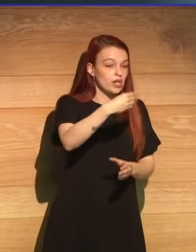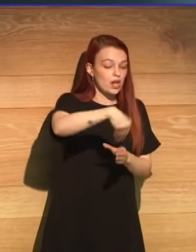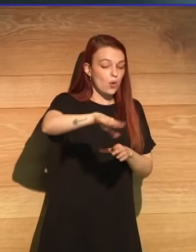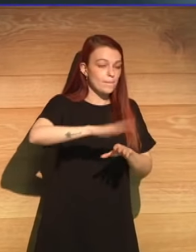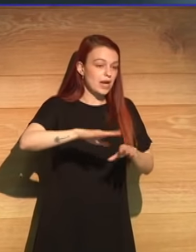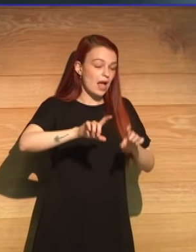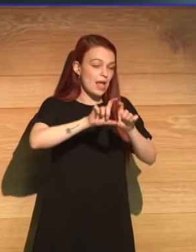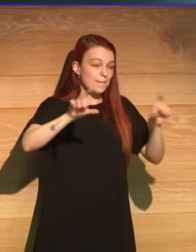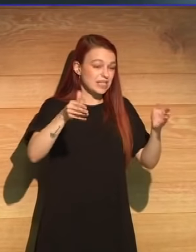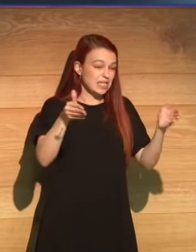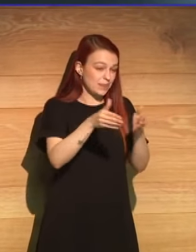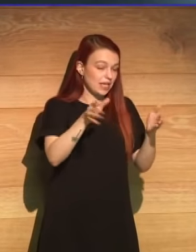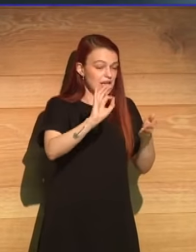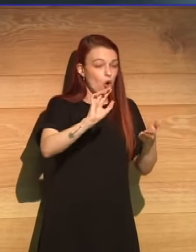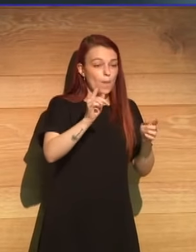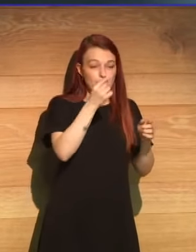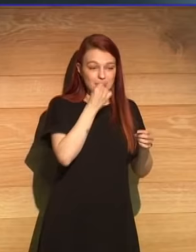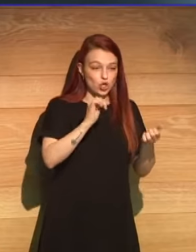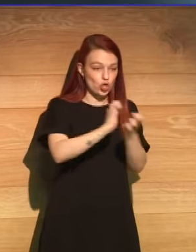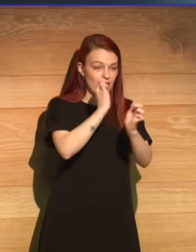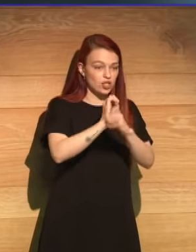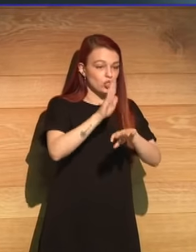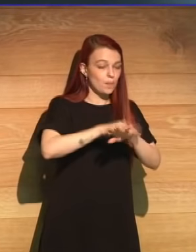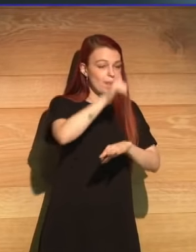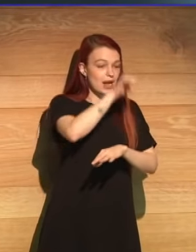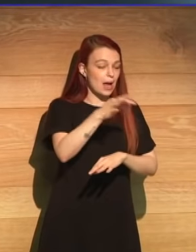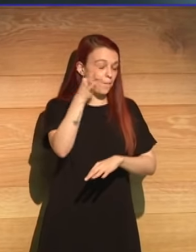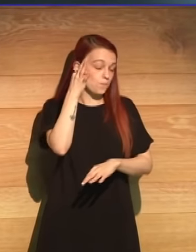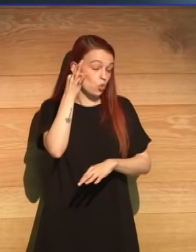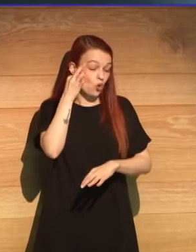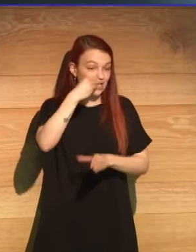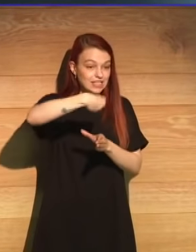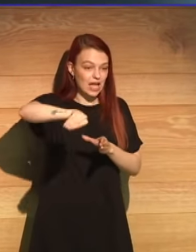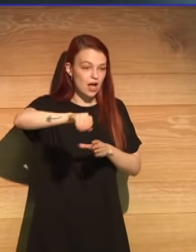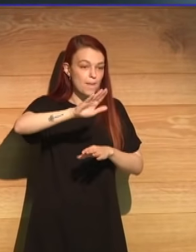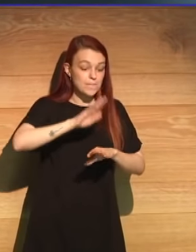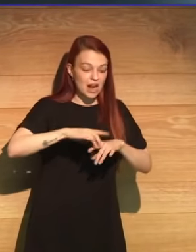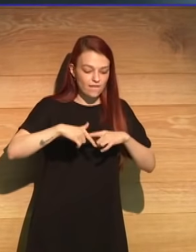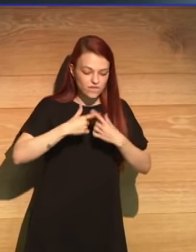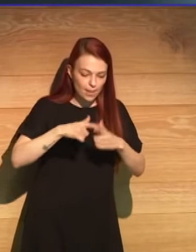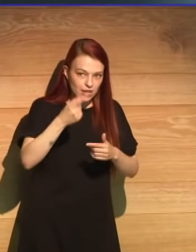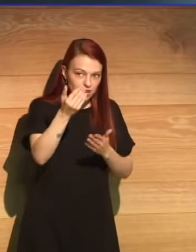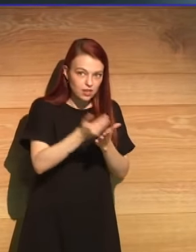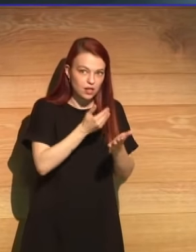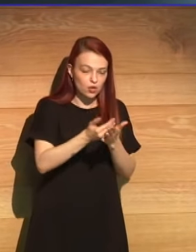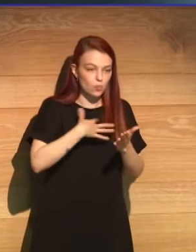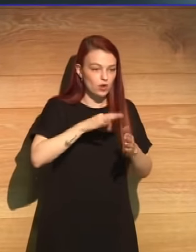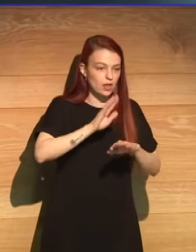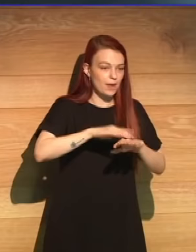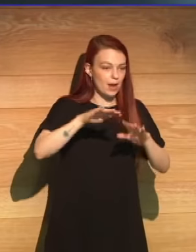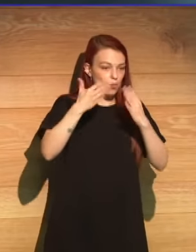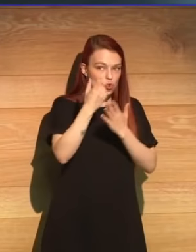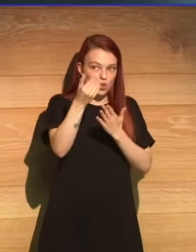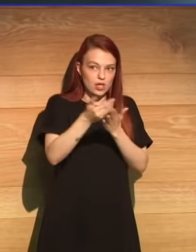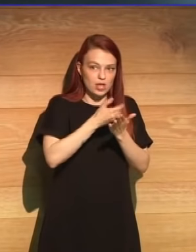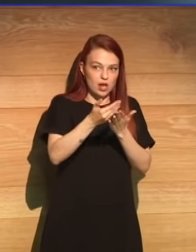pequeños negocios locales y microcréditos a mujeres es esa responsabilidad para generar ingresos para sus familias, para sus comunidades, para nuestro mundo, frente